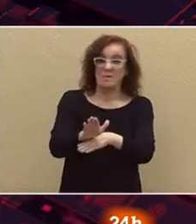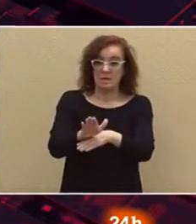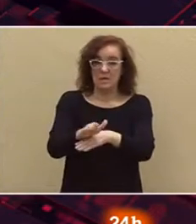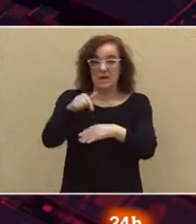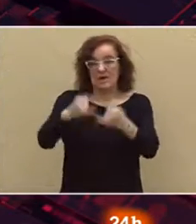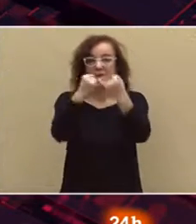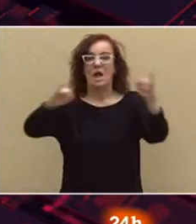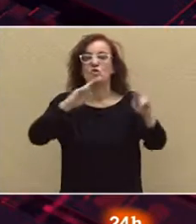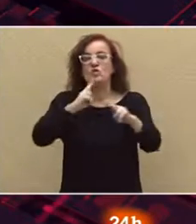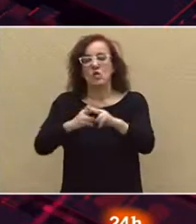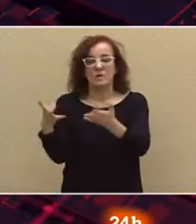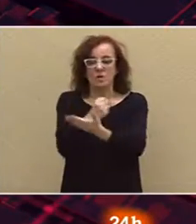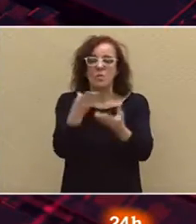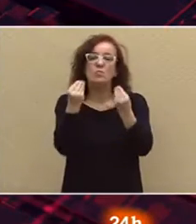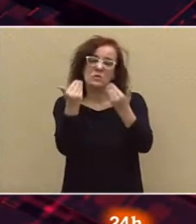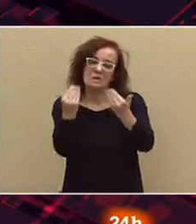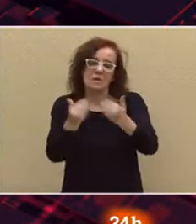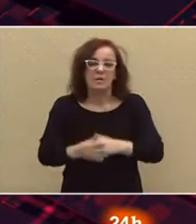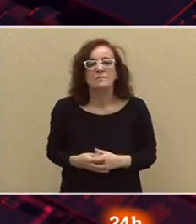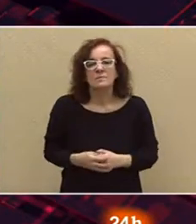todos. Muchísimas gracias.